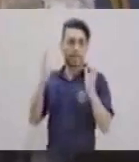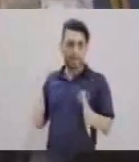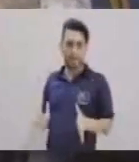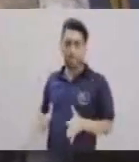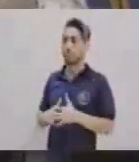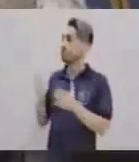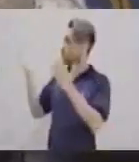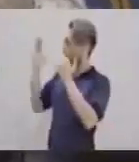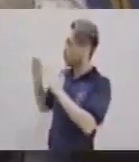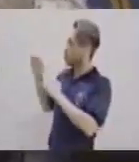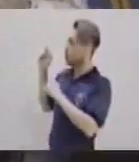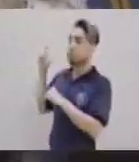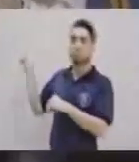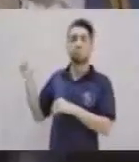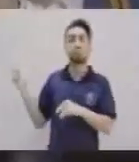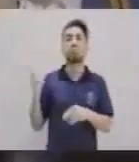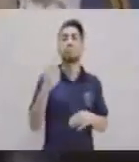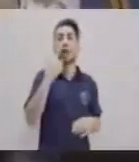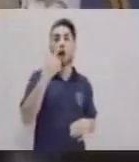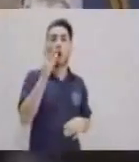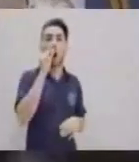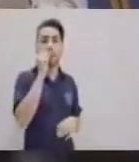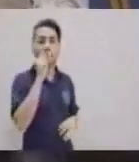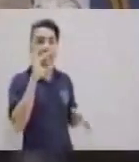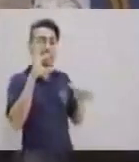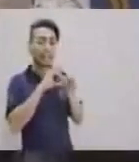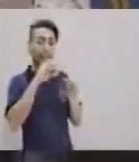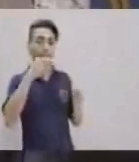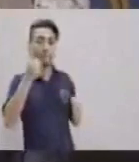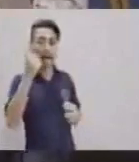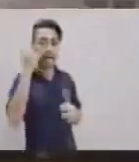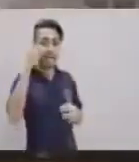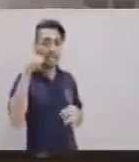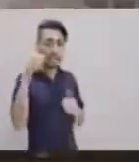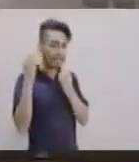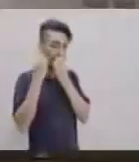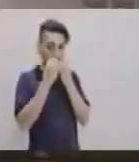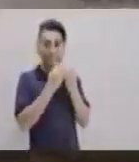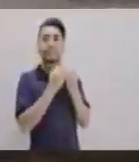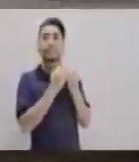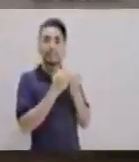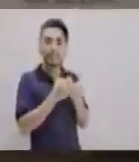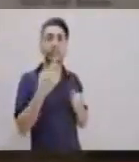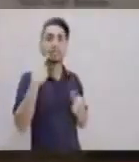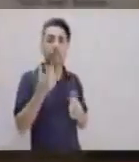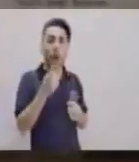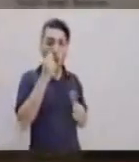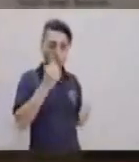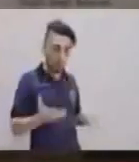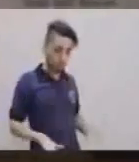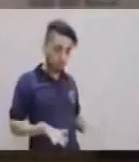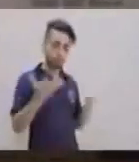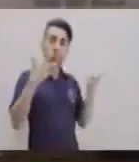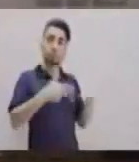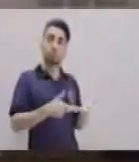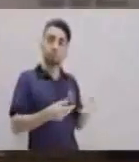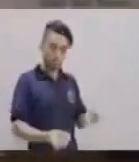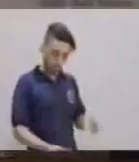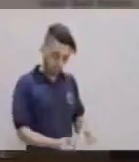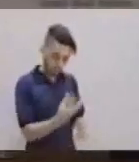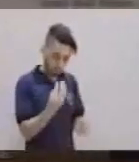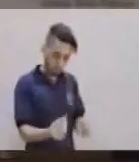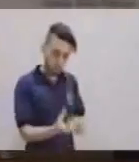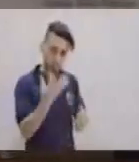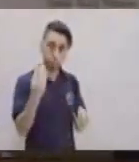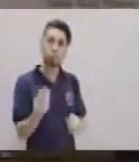que es Hombres de Maíz vemos que sembrar para comer el sagrado sustento del hombre que fue hecho de maíz. Sembrando